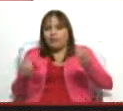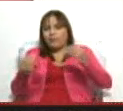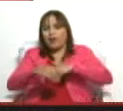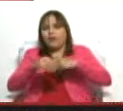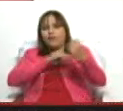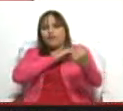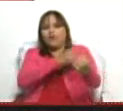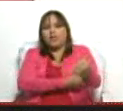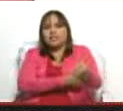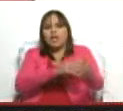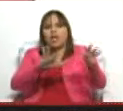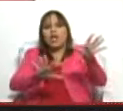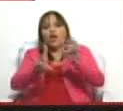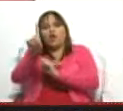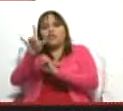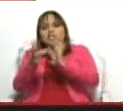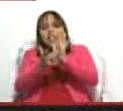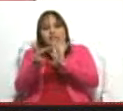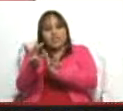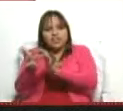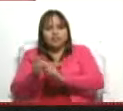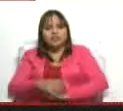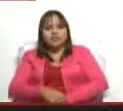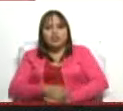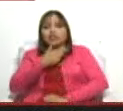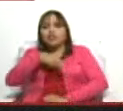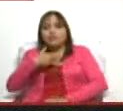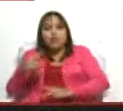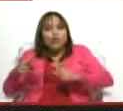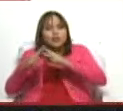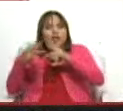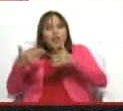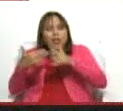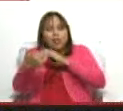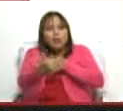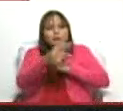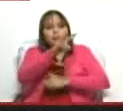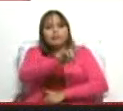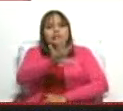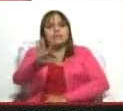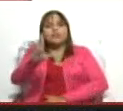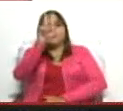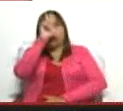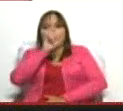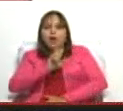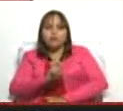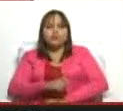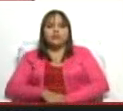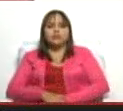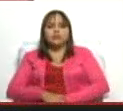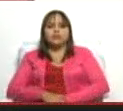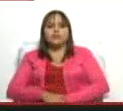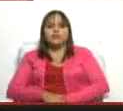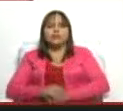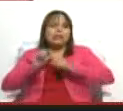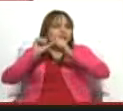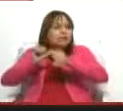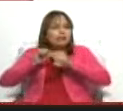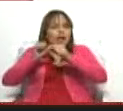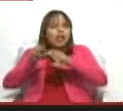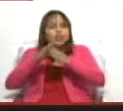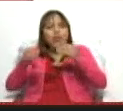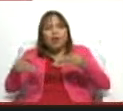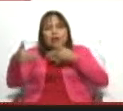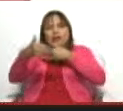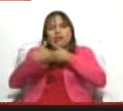abril. Y nos hemos encontrado a lo largo de estos 25 años para resistir todos los ataques